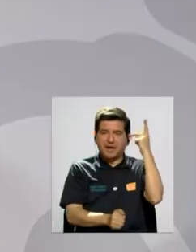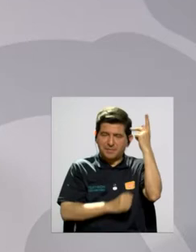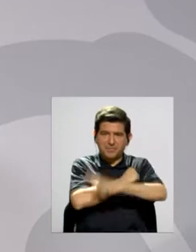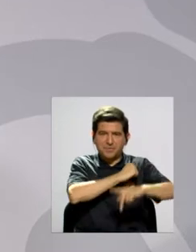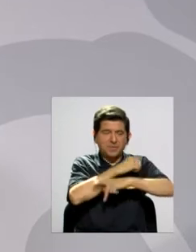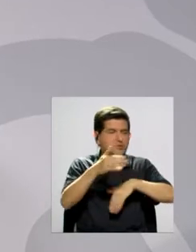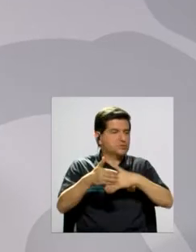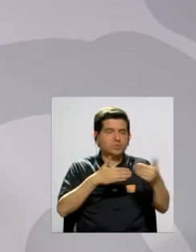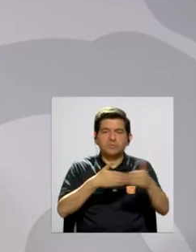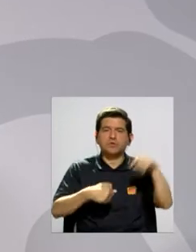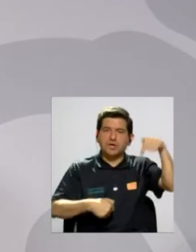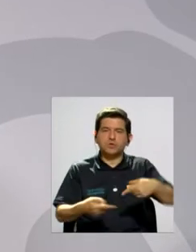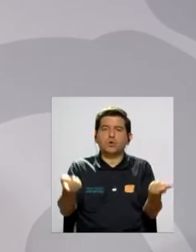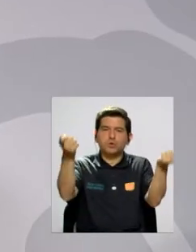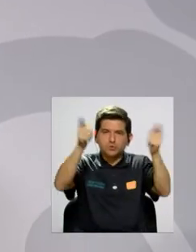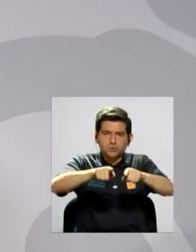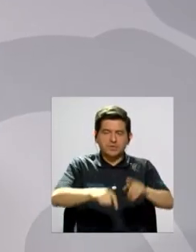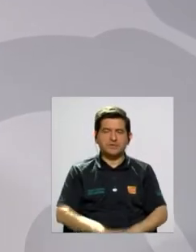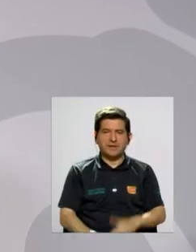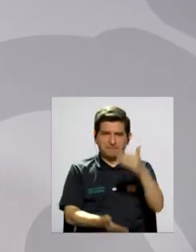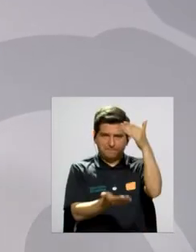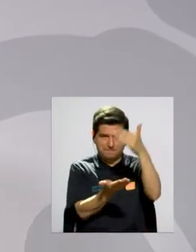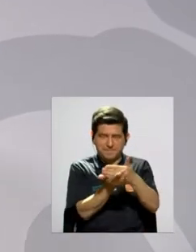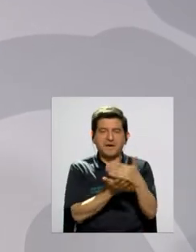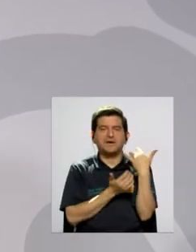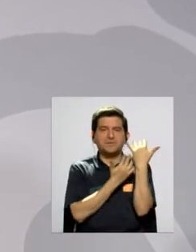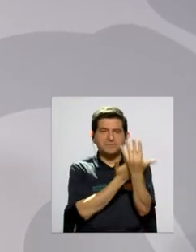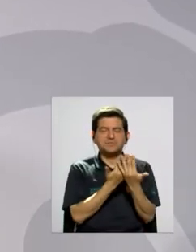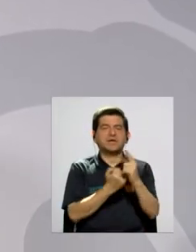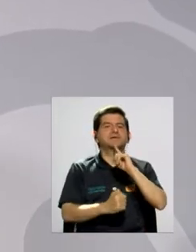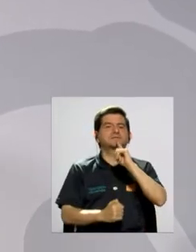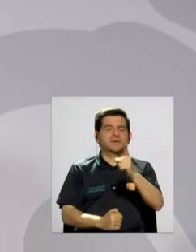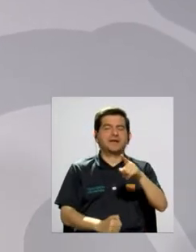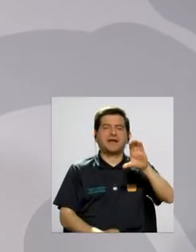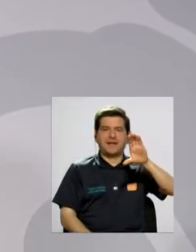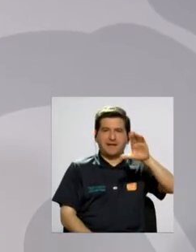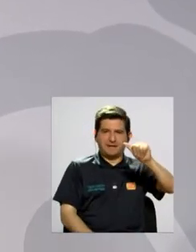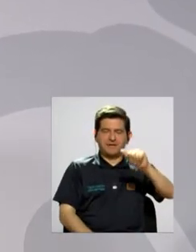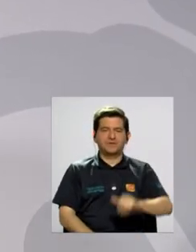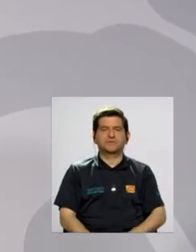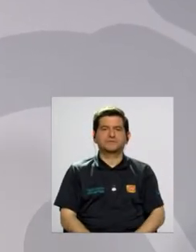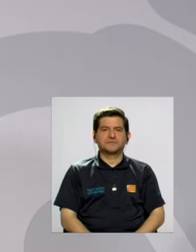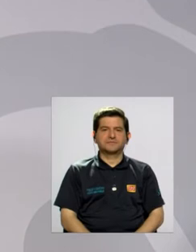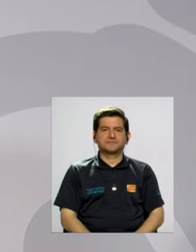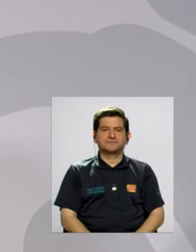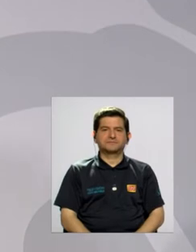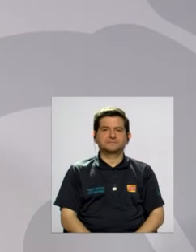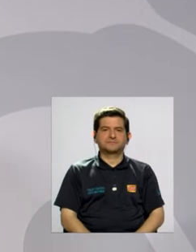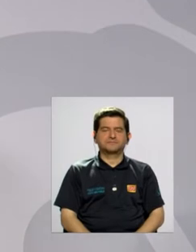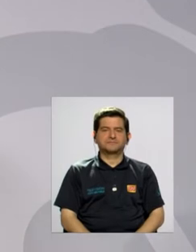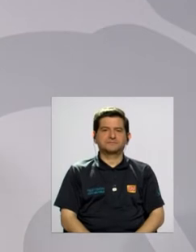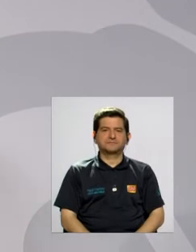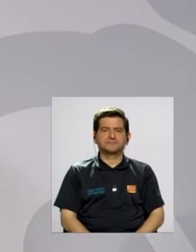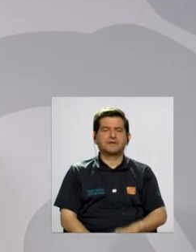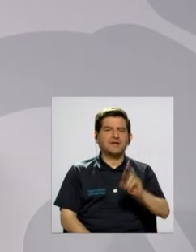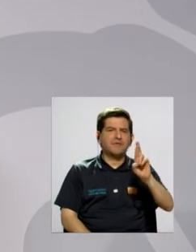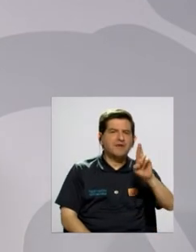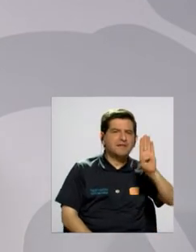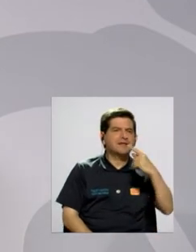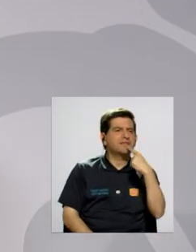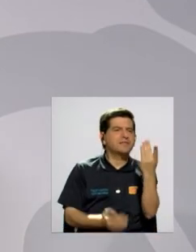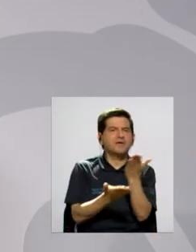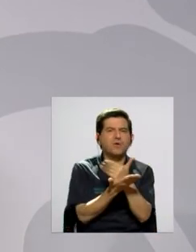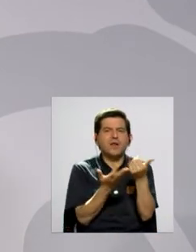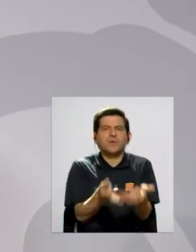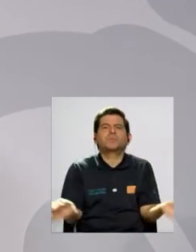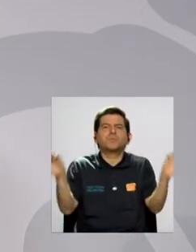de lo que se dio hoy. Vamos a una pausa, estamos esperando las declaraciones de Carlos Alvarado. Don Randall decía algo importantísimo ahora